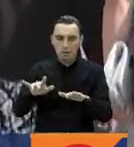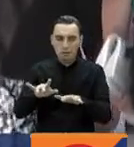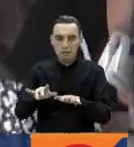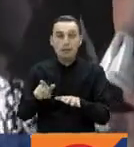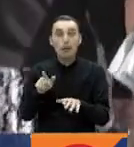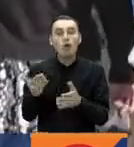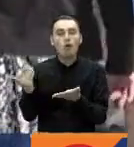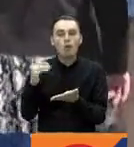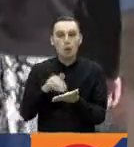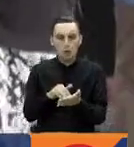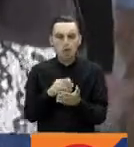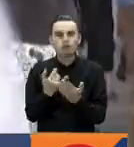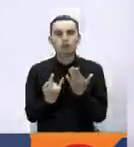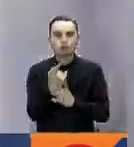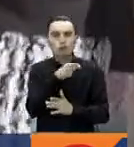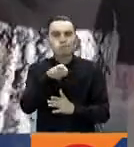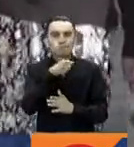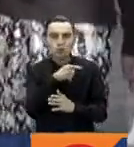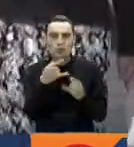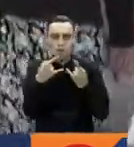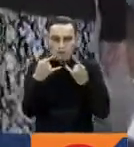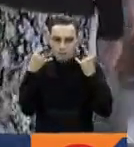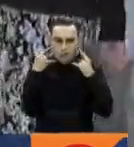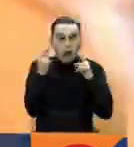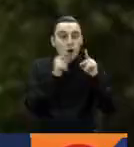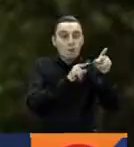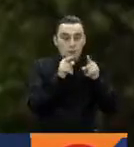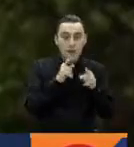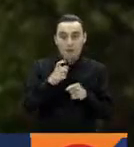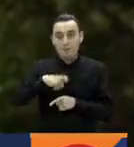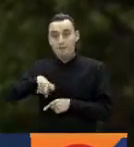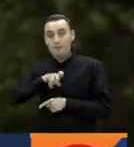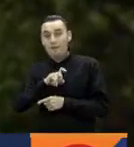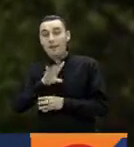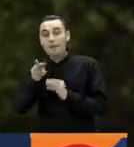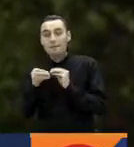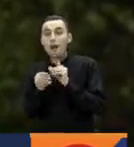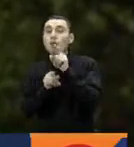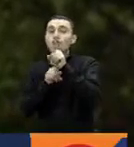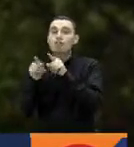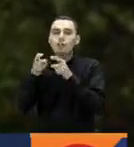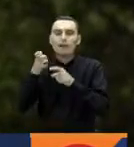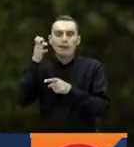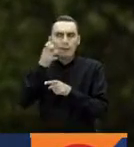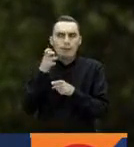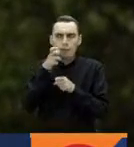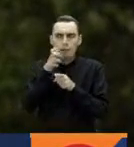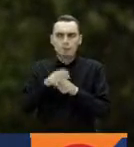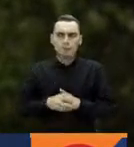hizo regresar el uso de cubrebocas en exteriores ya no solo en España, sino también en las regiones más pobladas de Australia.